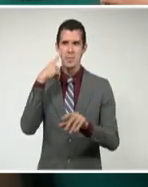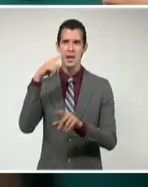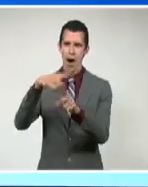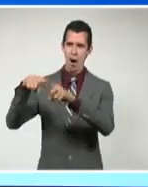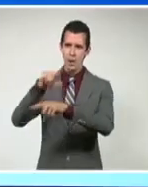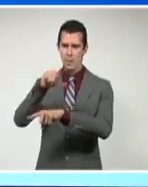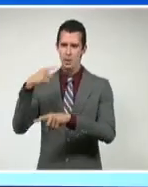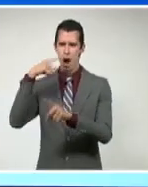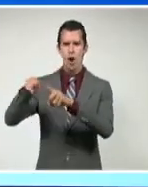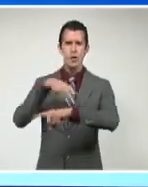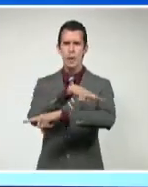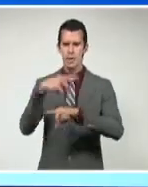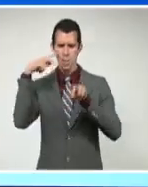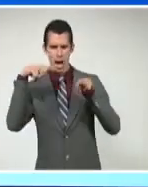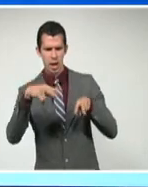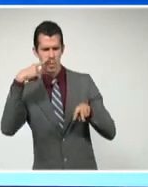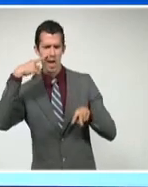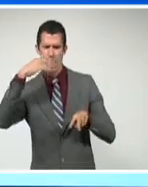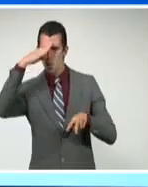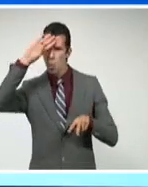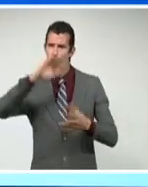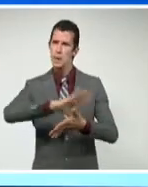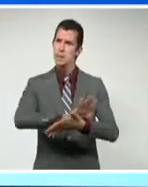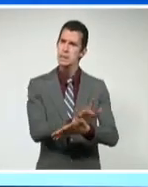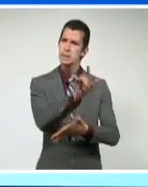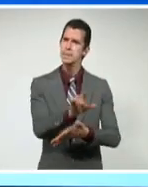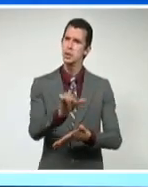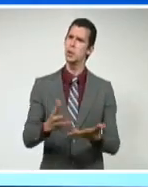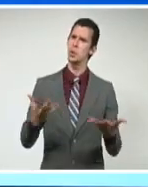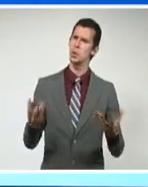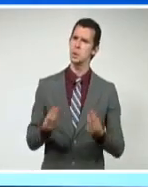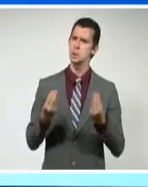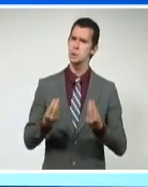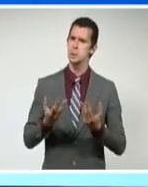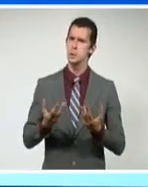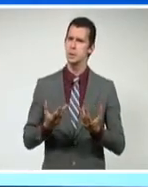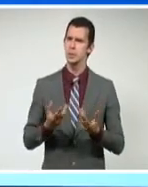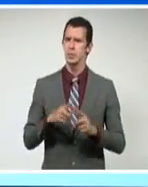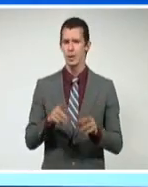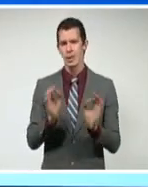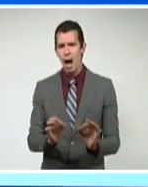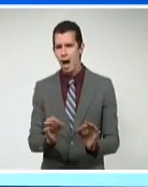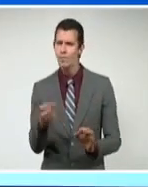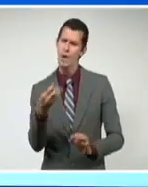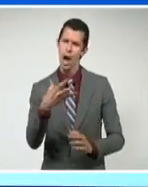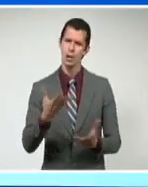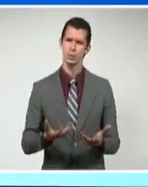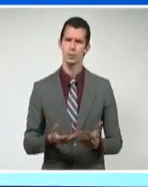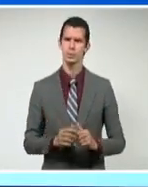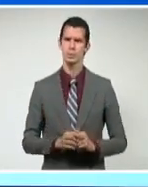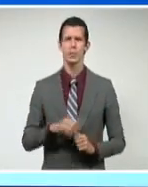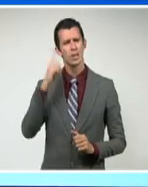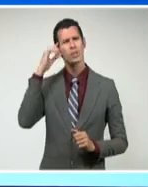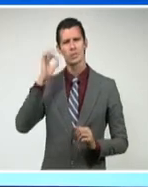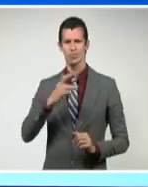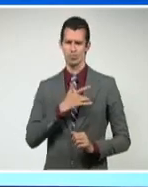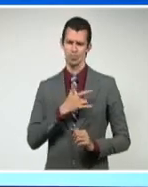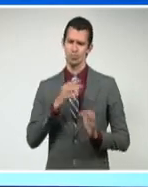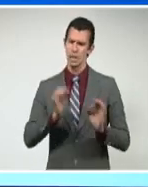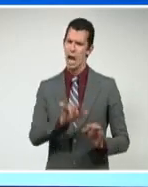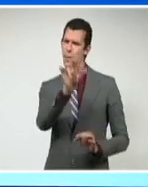Cuba, jugada más que cantada. Yo sé que a muchos, a muchísimos revolucionarios, a mucha